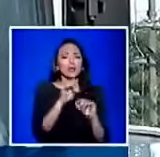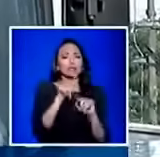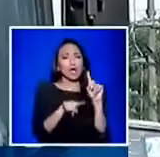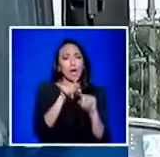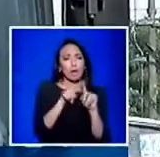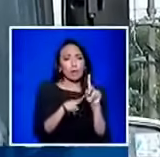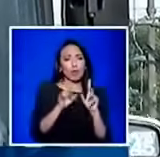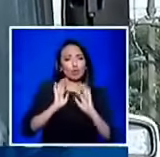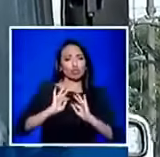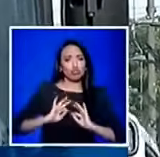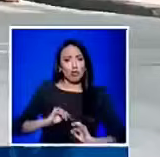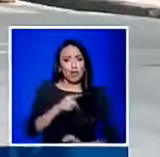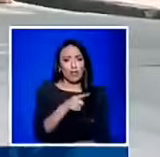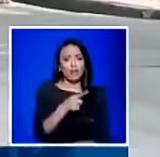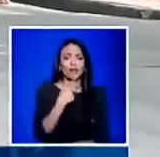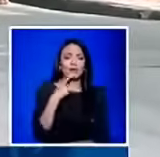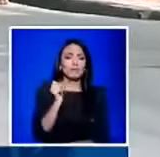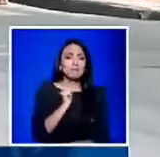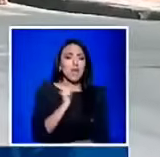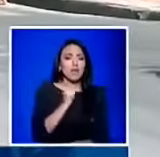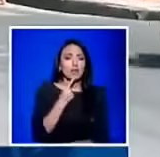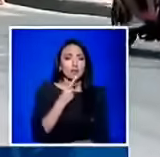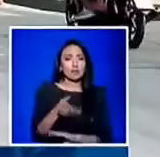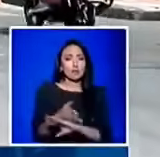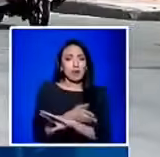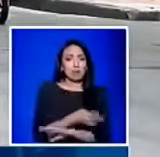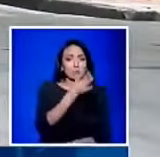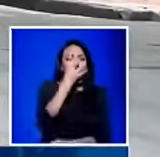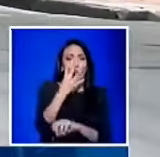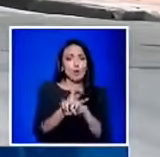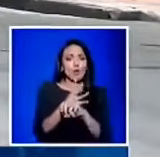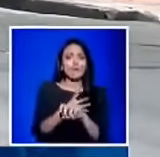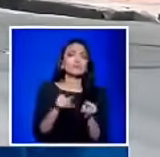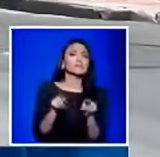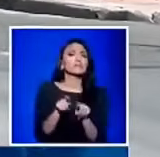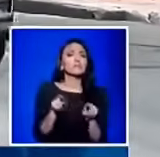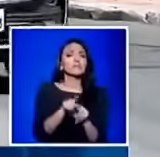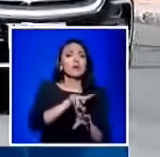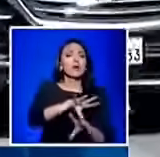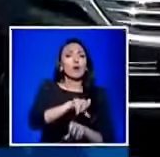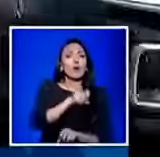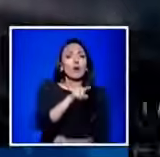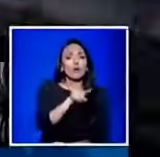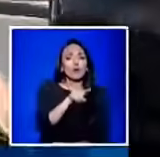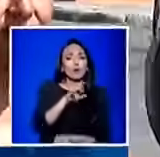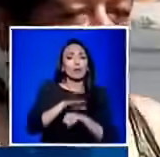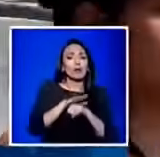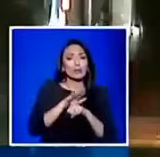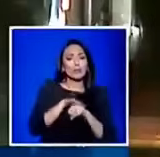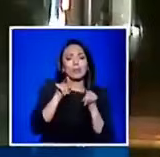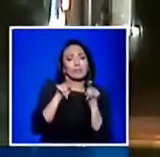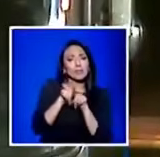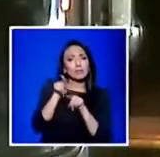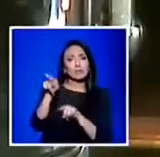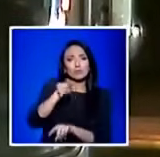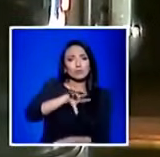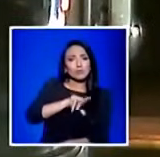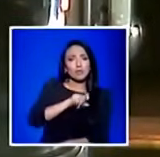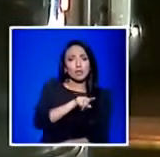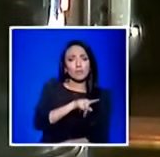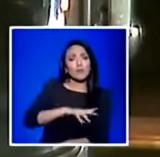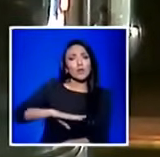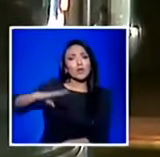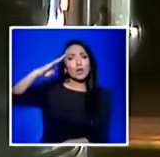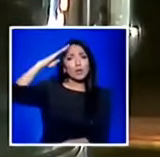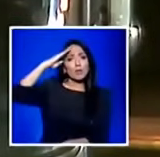y atemorizados, pues denunciaron que en cuatro ocasiones han sido asaltados por los mismos delincuentes. La policía informó